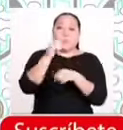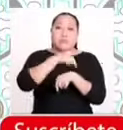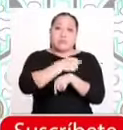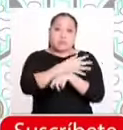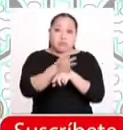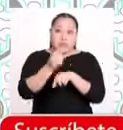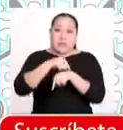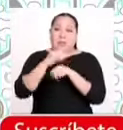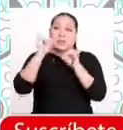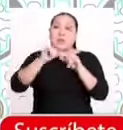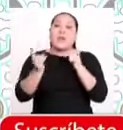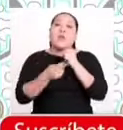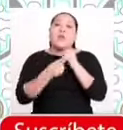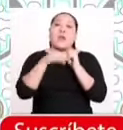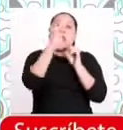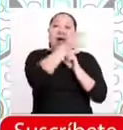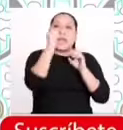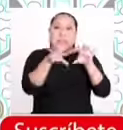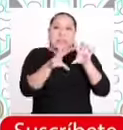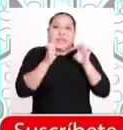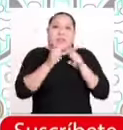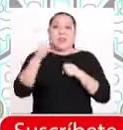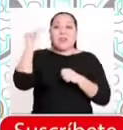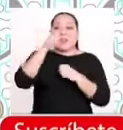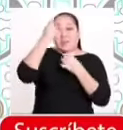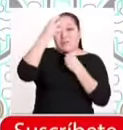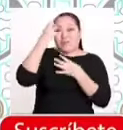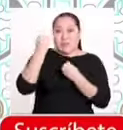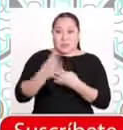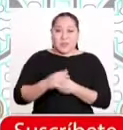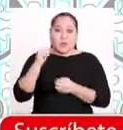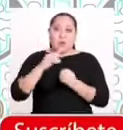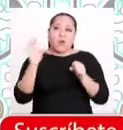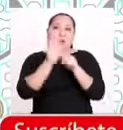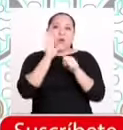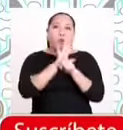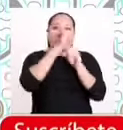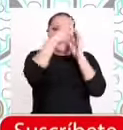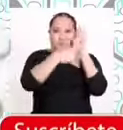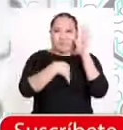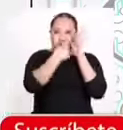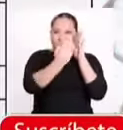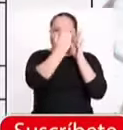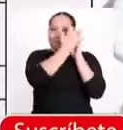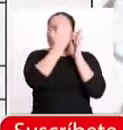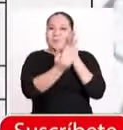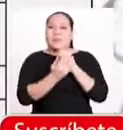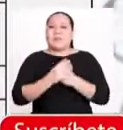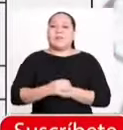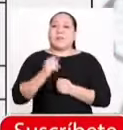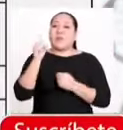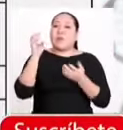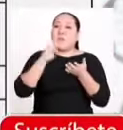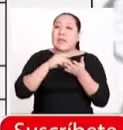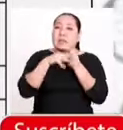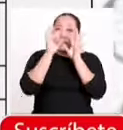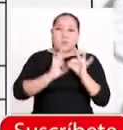la refrigeradora. Con esos datos y otros de la lectura, podemos completar la parte que sigue. Su principal